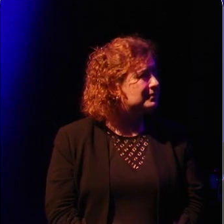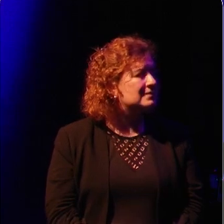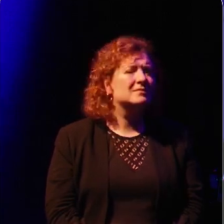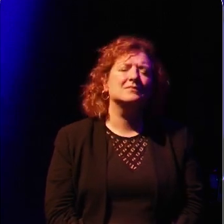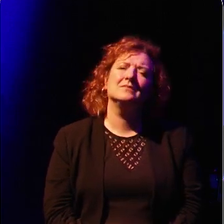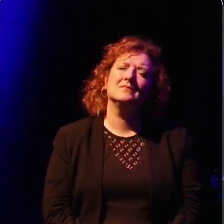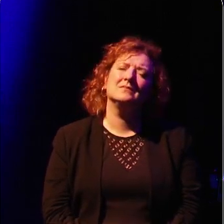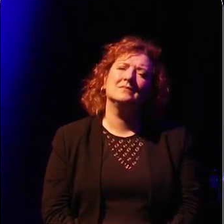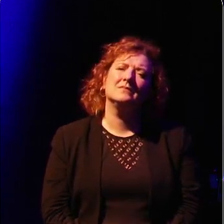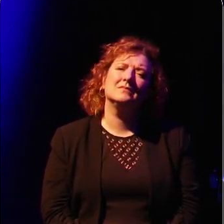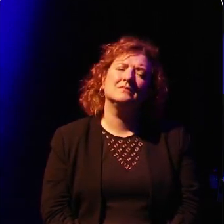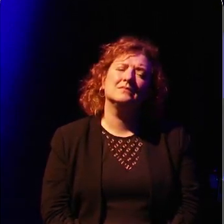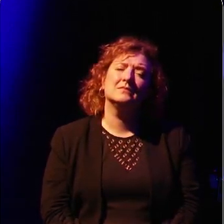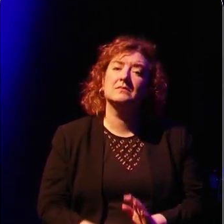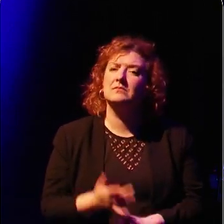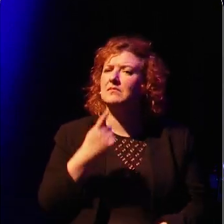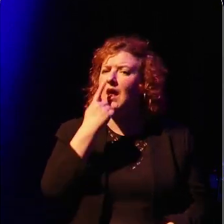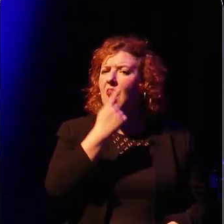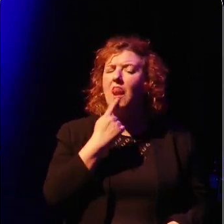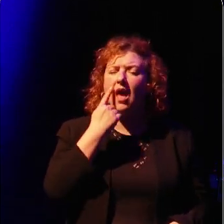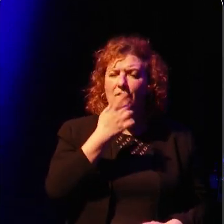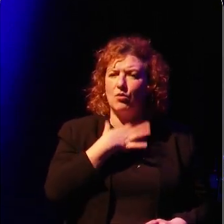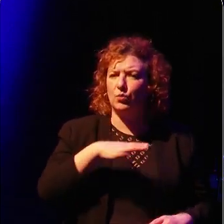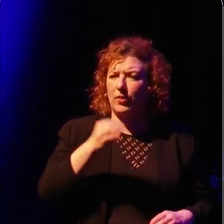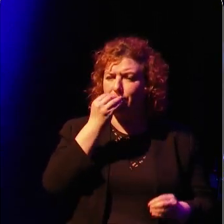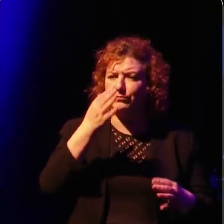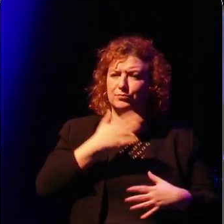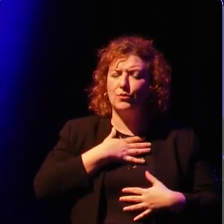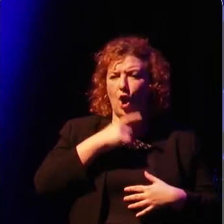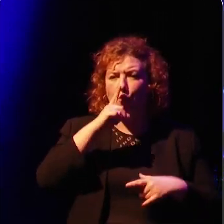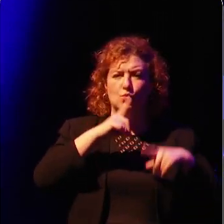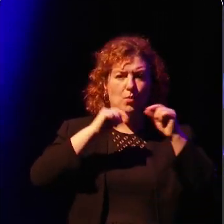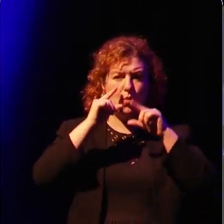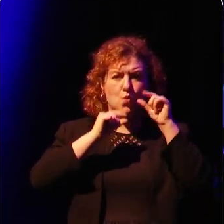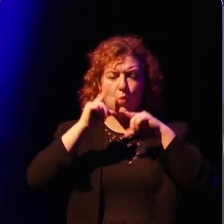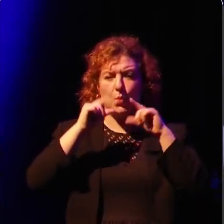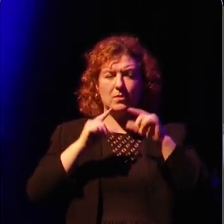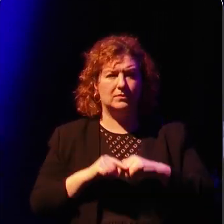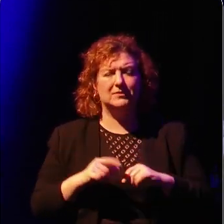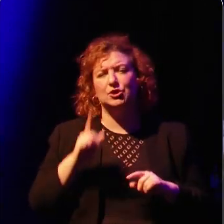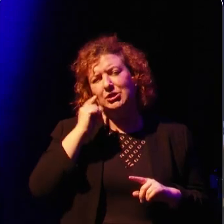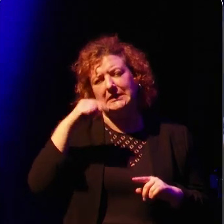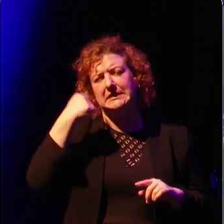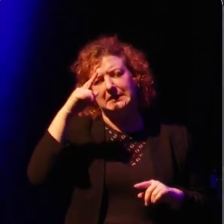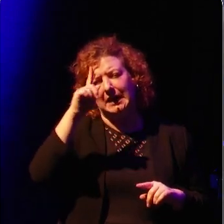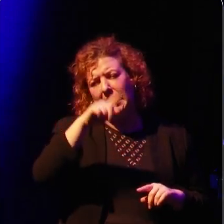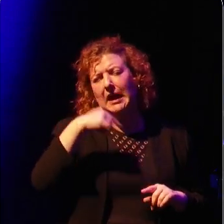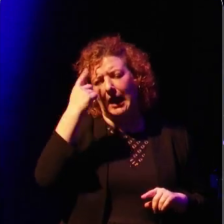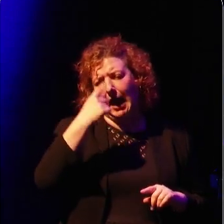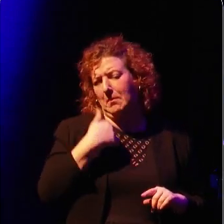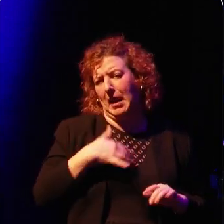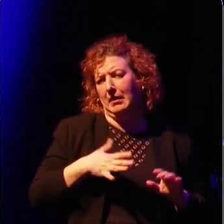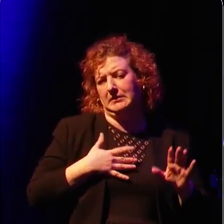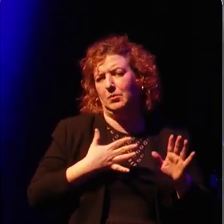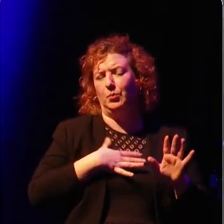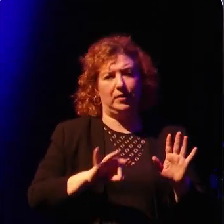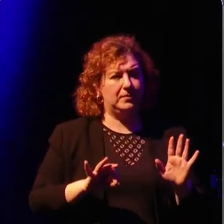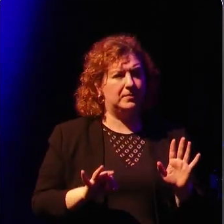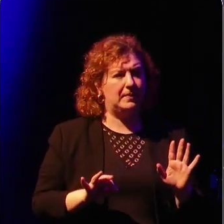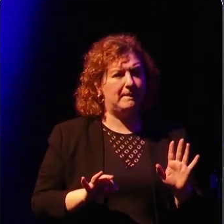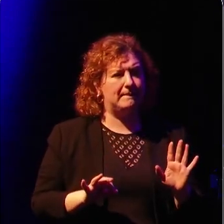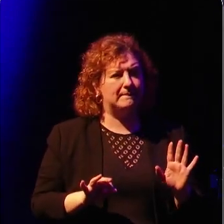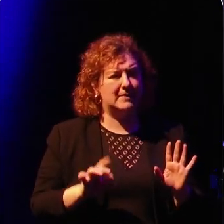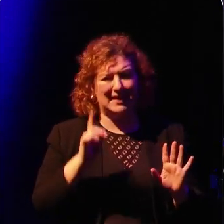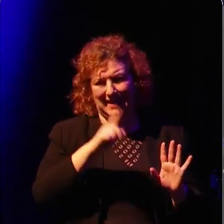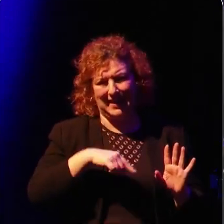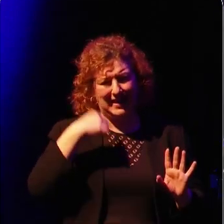¿Y si pudiese suplantar los labios? El movimiento de labios de una persona. Ya sé que las caras las puedo suplantar, no son las caras.